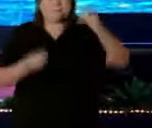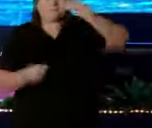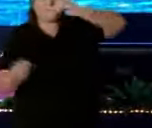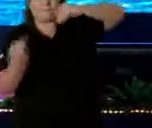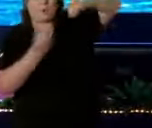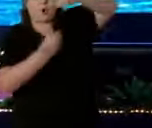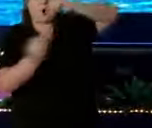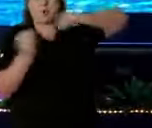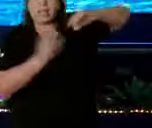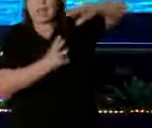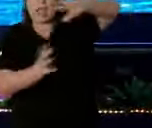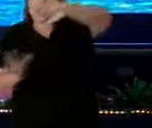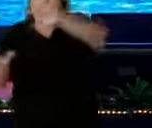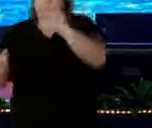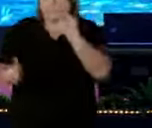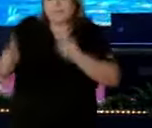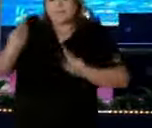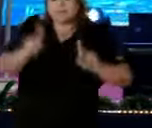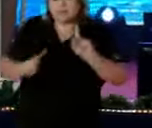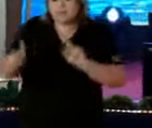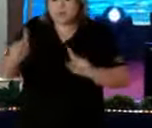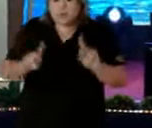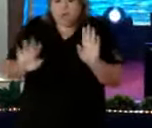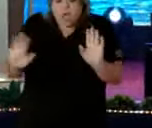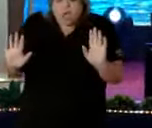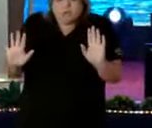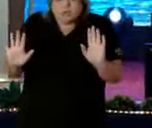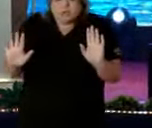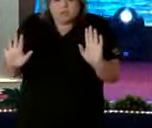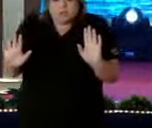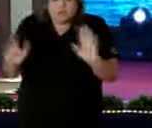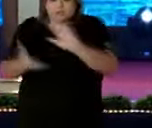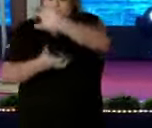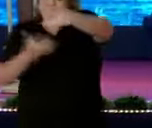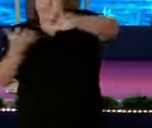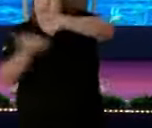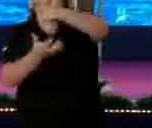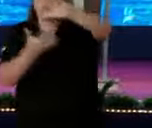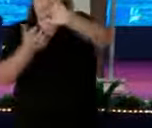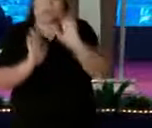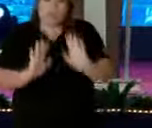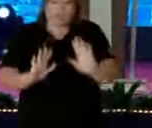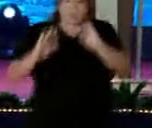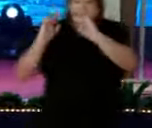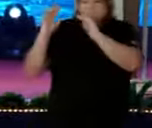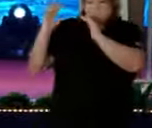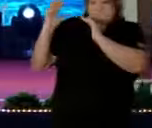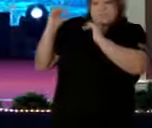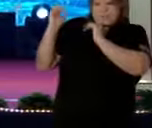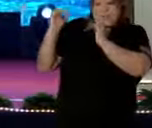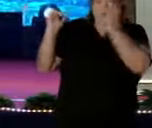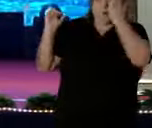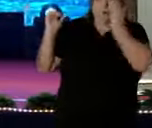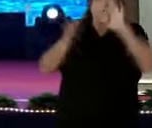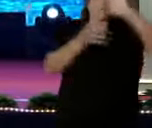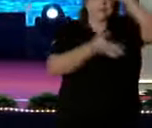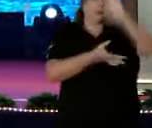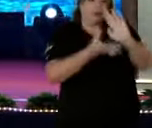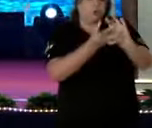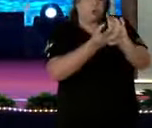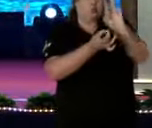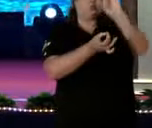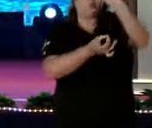aunque la gente, no había gente todavía, aunque todo estaba en caos, había esperanza porque el Espíritu de Dios se movía sobre